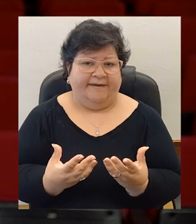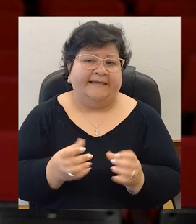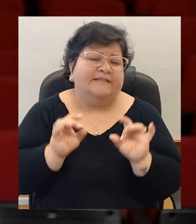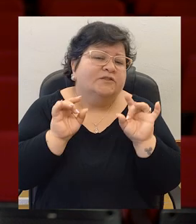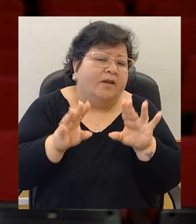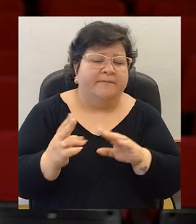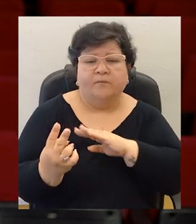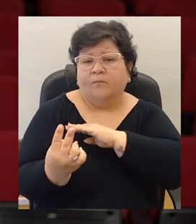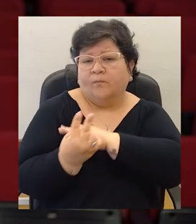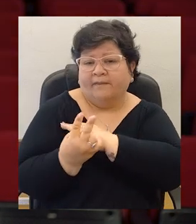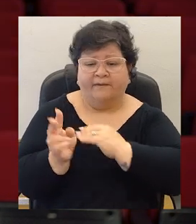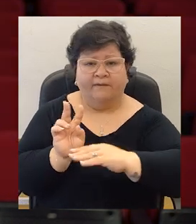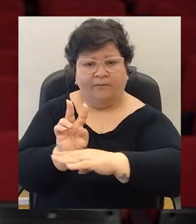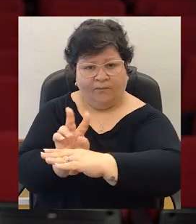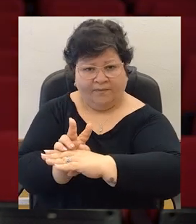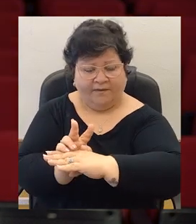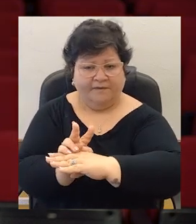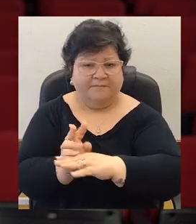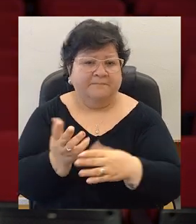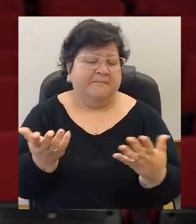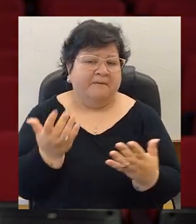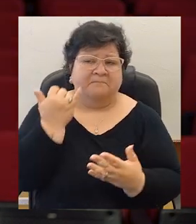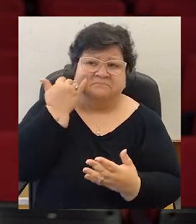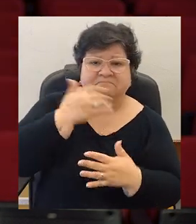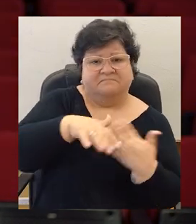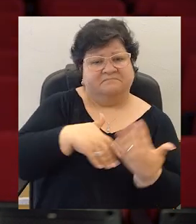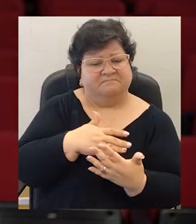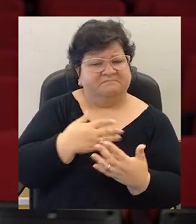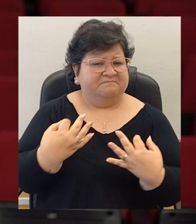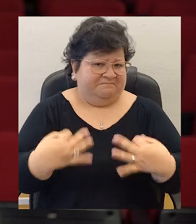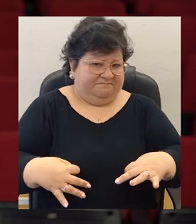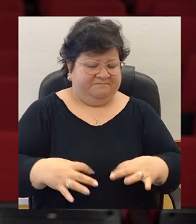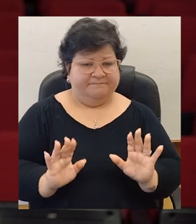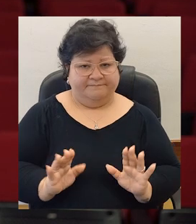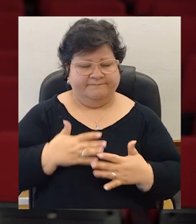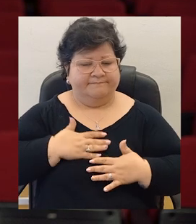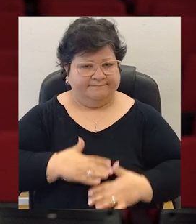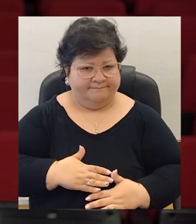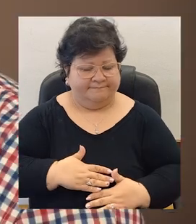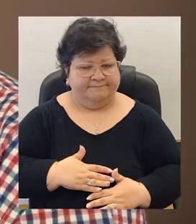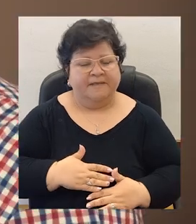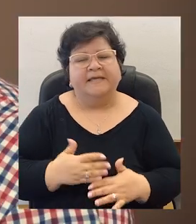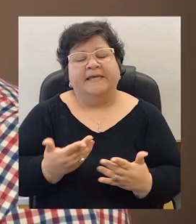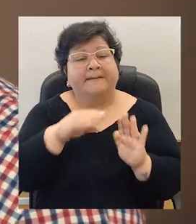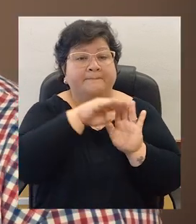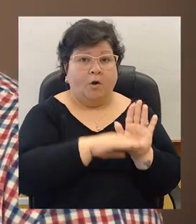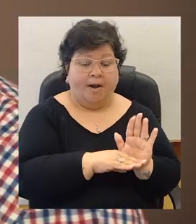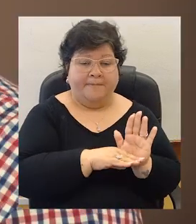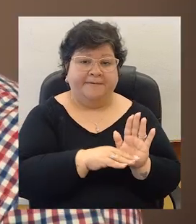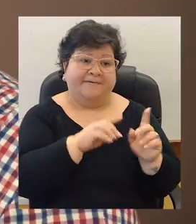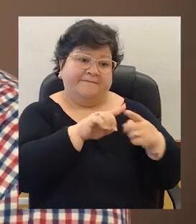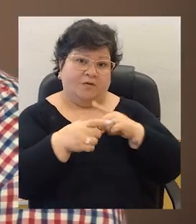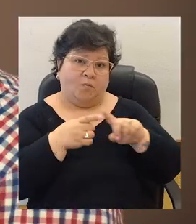sino que había que tener relaciones sexuales cuidado bueno n como nuestro tema el programa en particular está vinculado